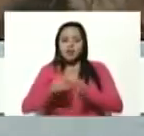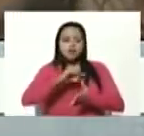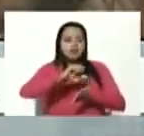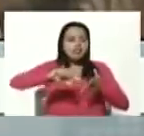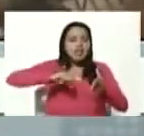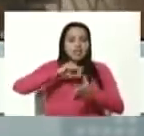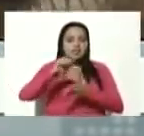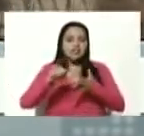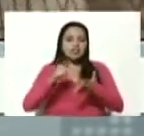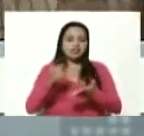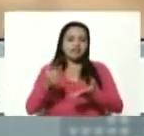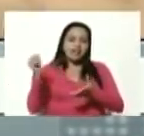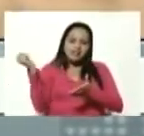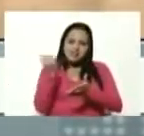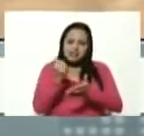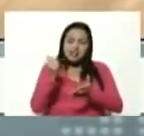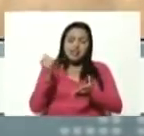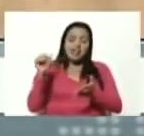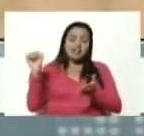tomate. Falla.